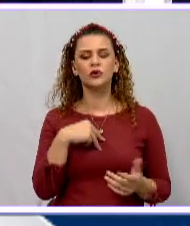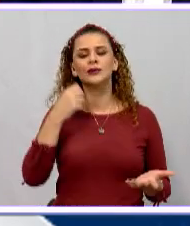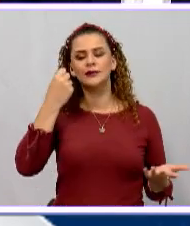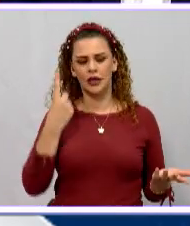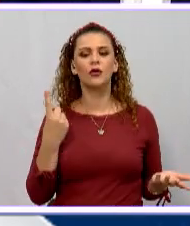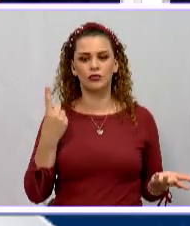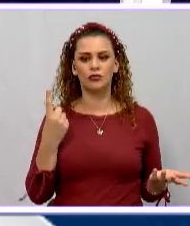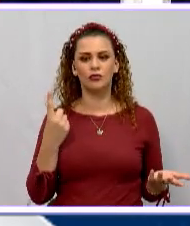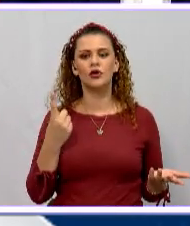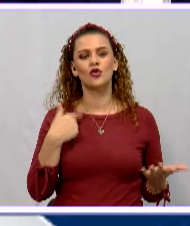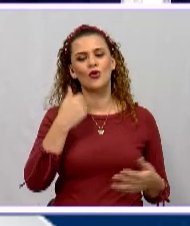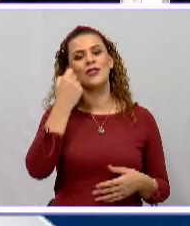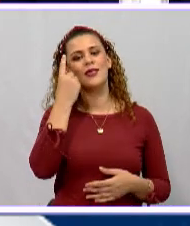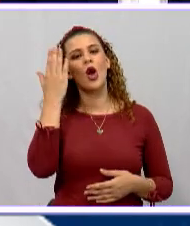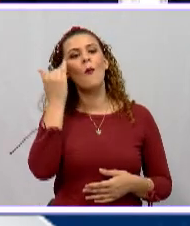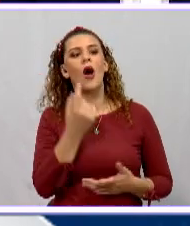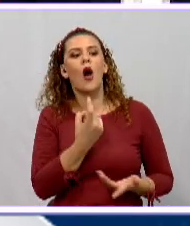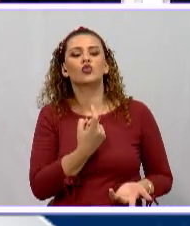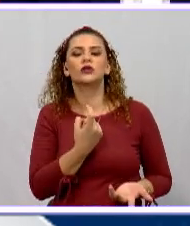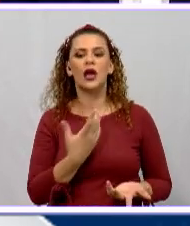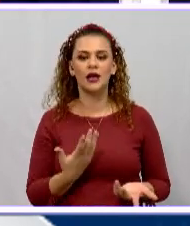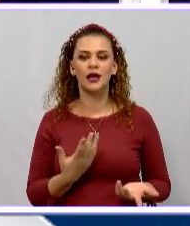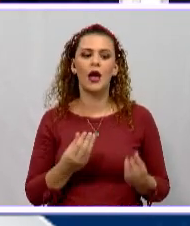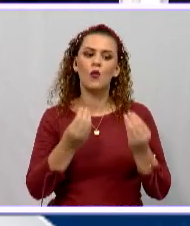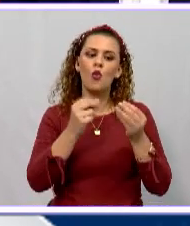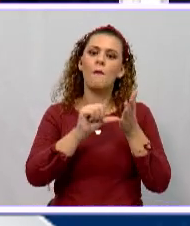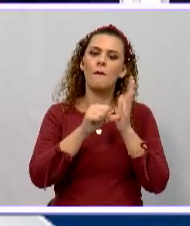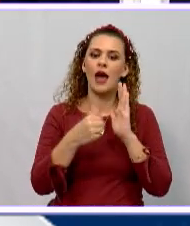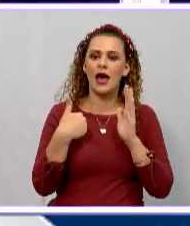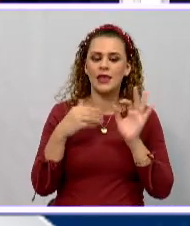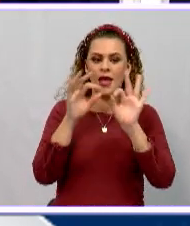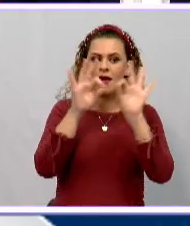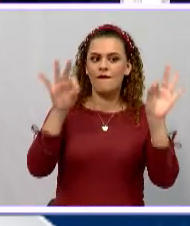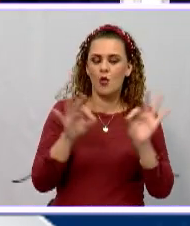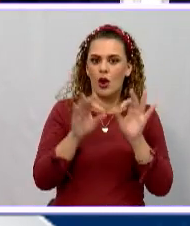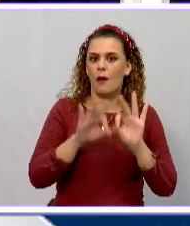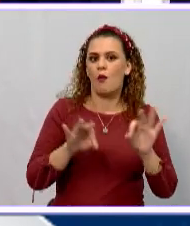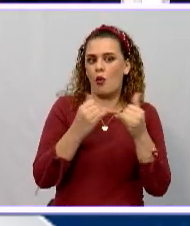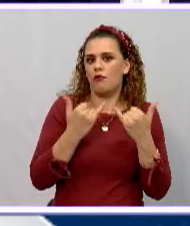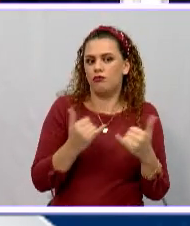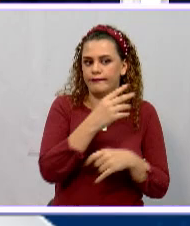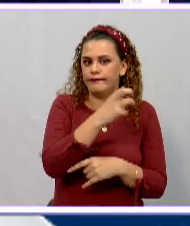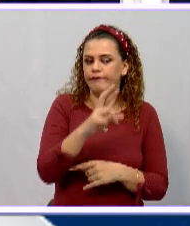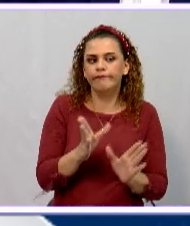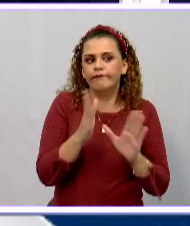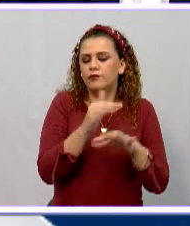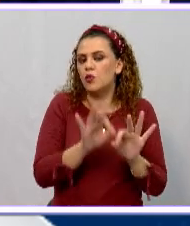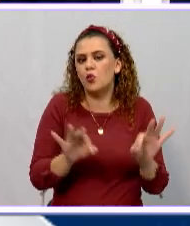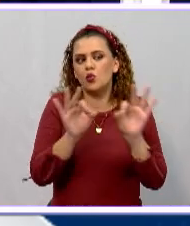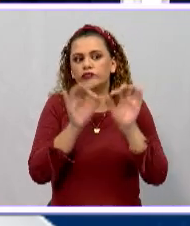y lo comprendo por la ausencia tan marcada que tenemos de figuras hoy en día en la selección mayor